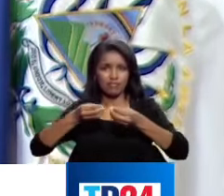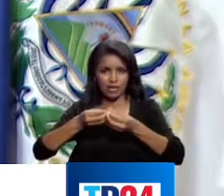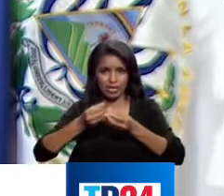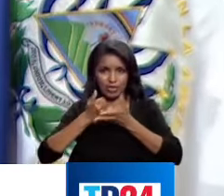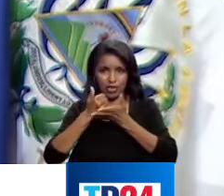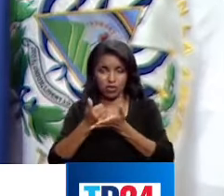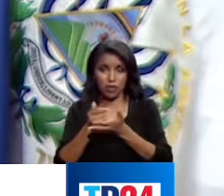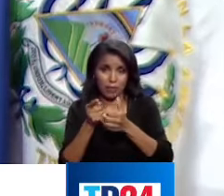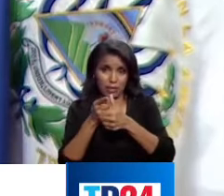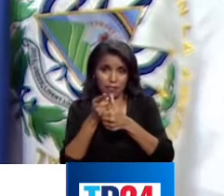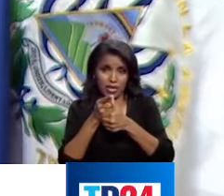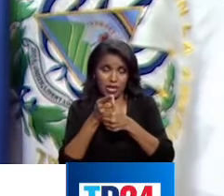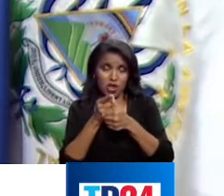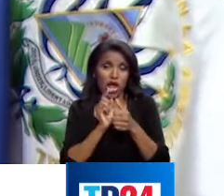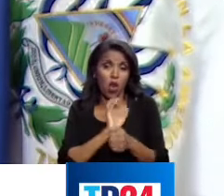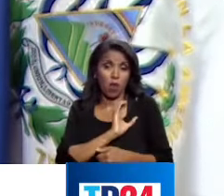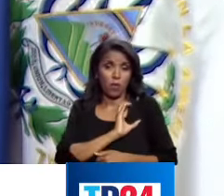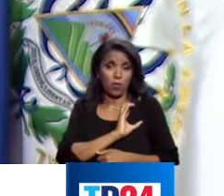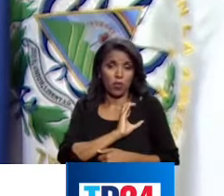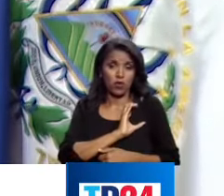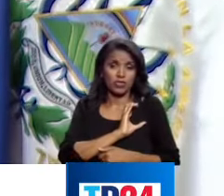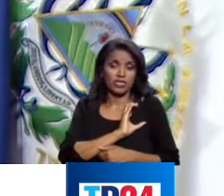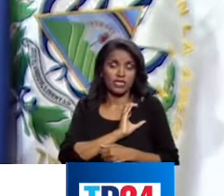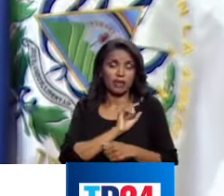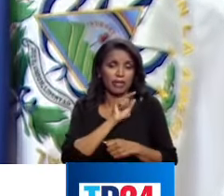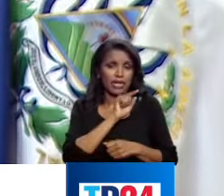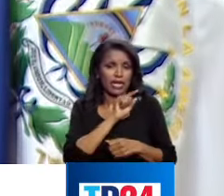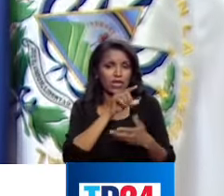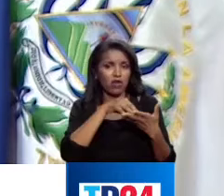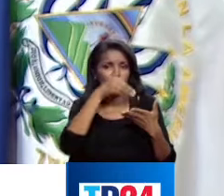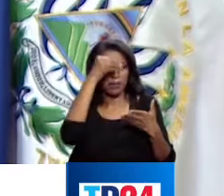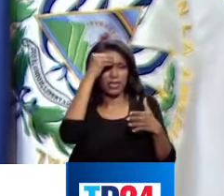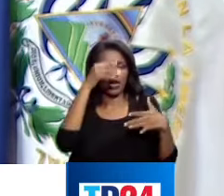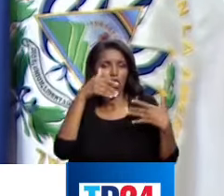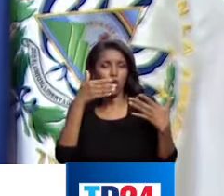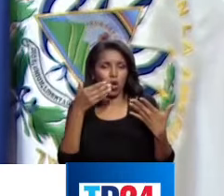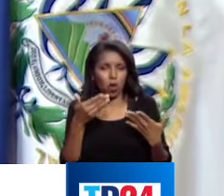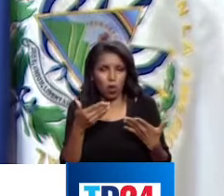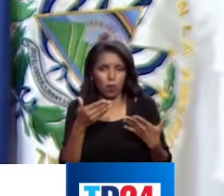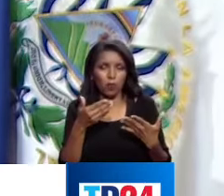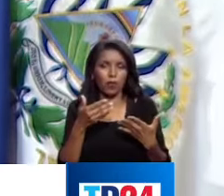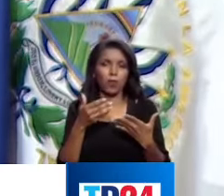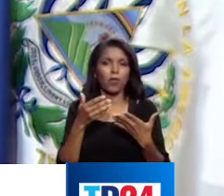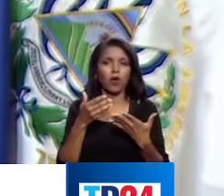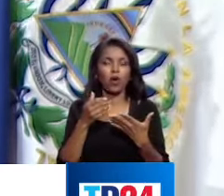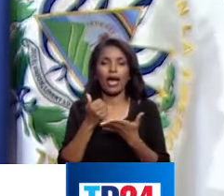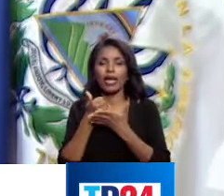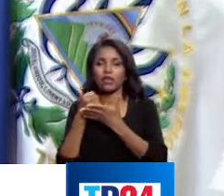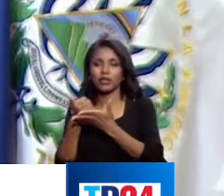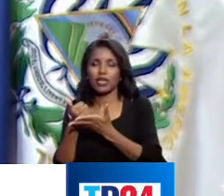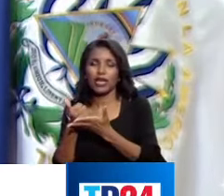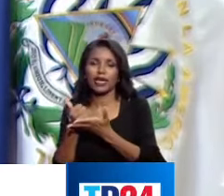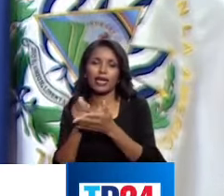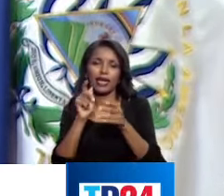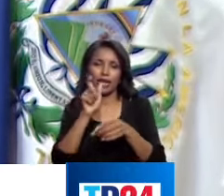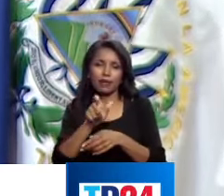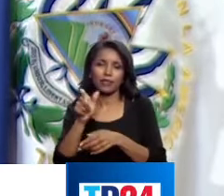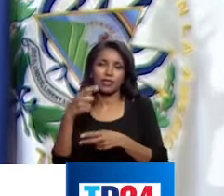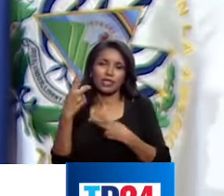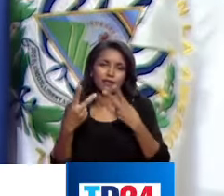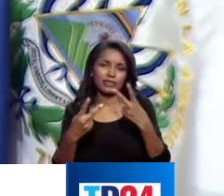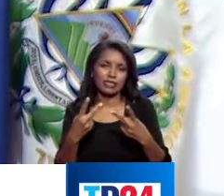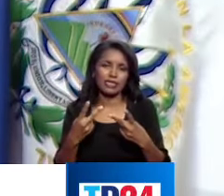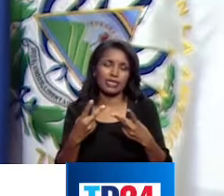ese personal. Porque dentro de todo, no es solo darle más seguridad a los turistas y a los panameños, pero también capacitarlos para hacerlos